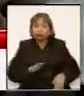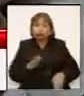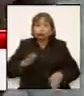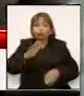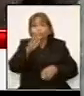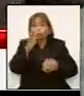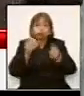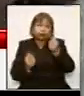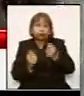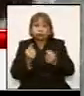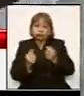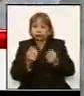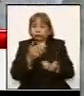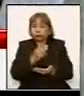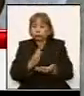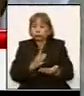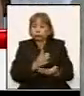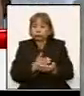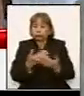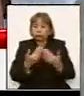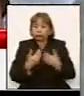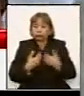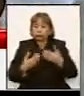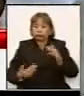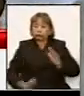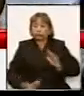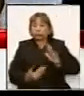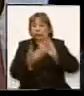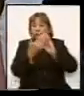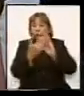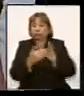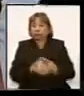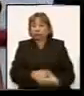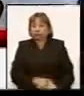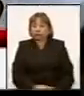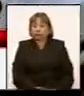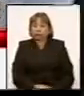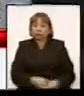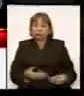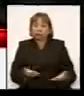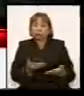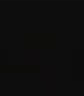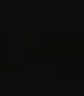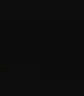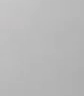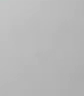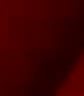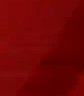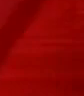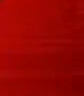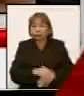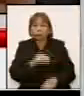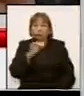de los grandes problemas que en la actualidad enfrentan es la carretera donde se encuentra la